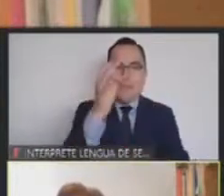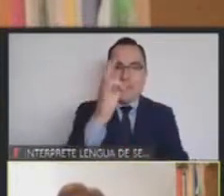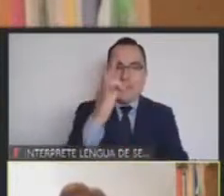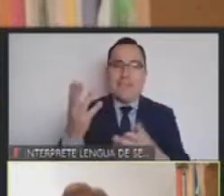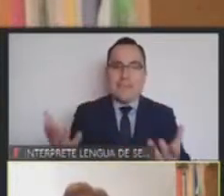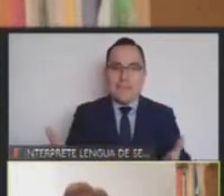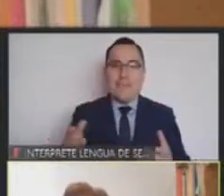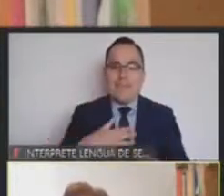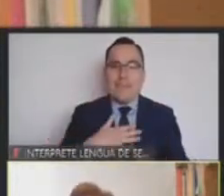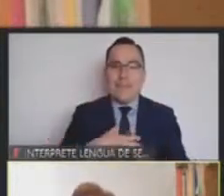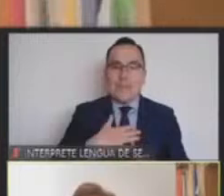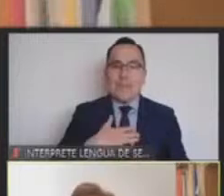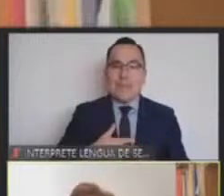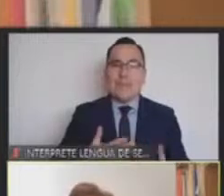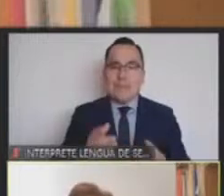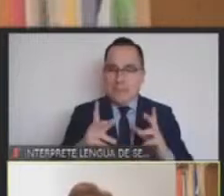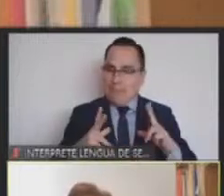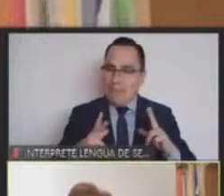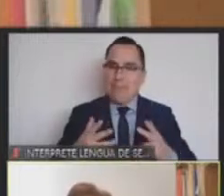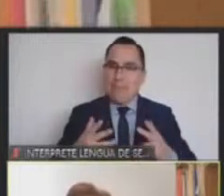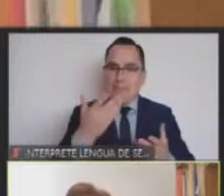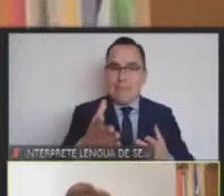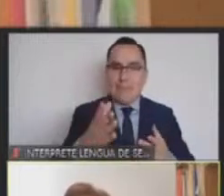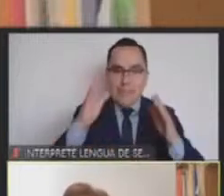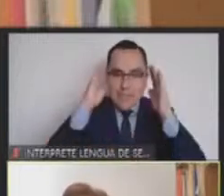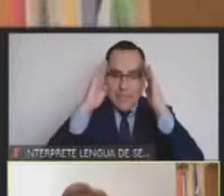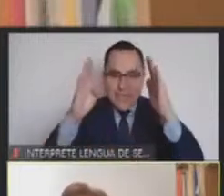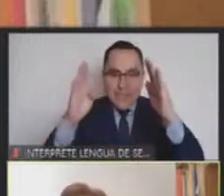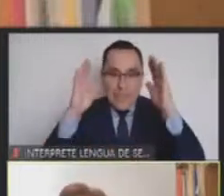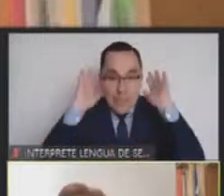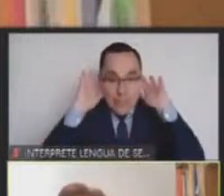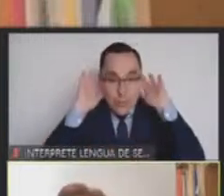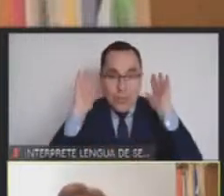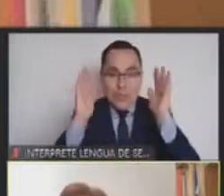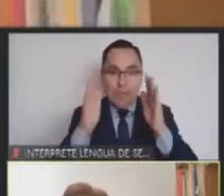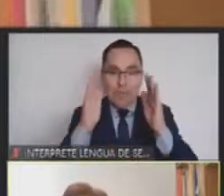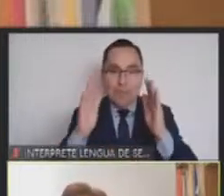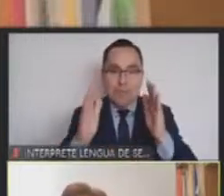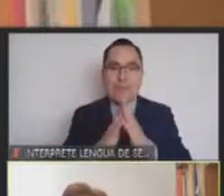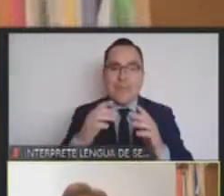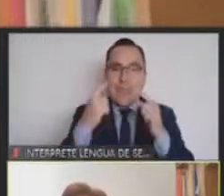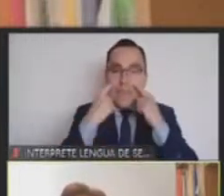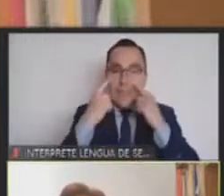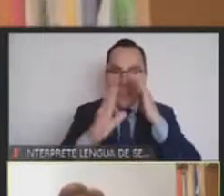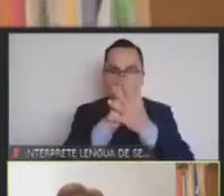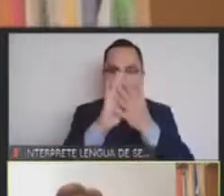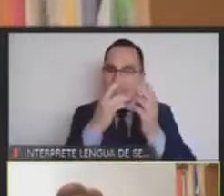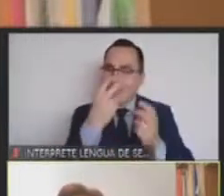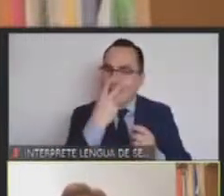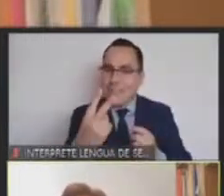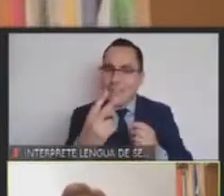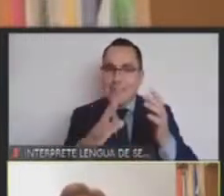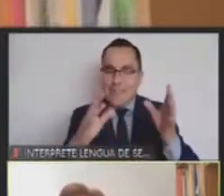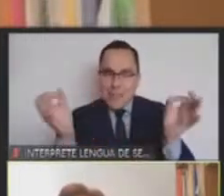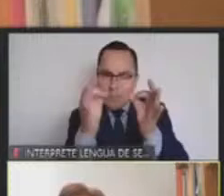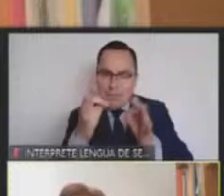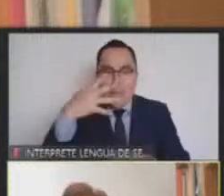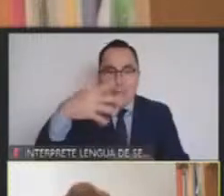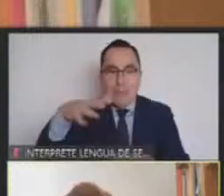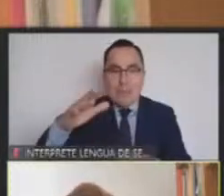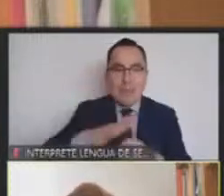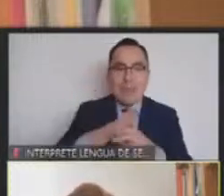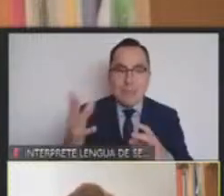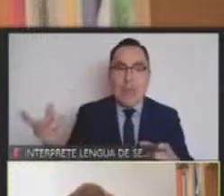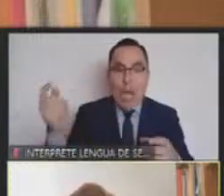la gentileza de escuchar y de interesarse por estos tan importantes temas para la